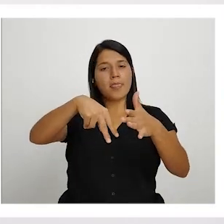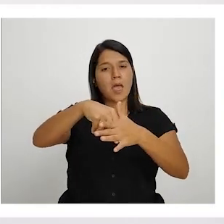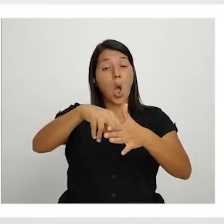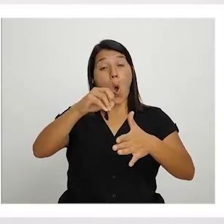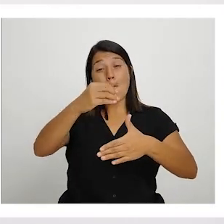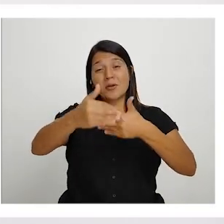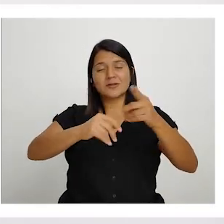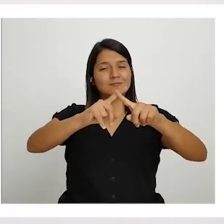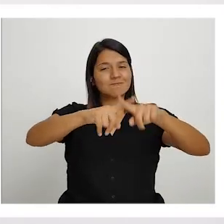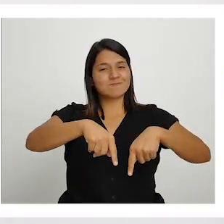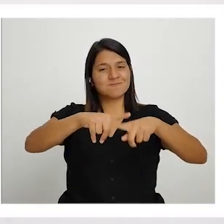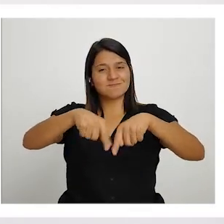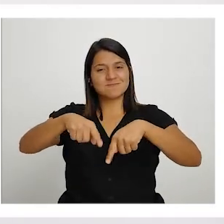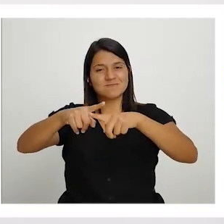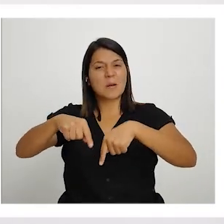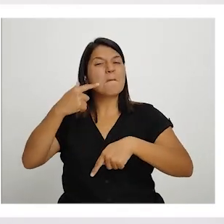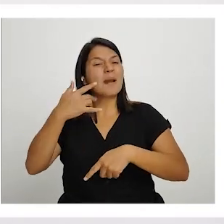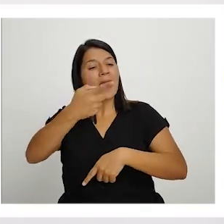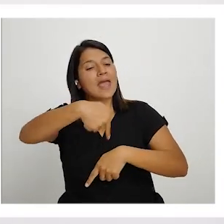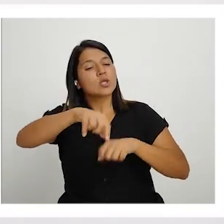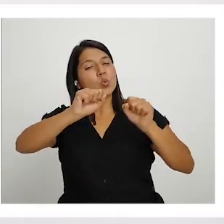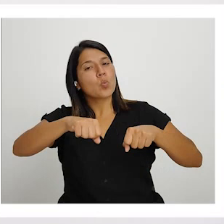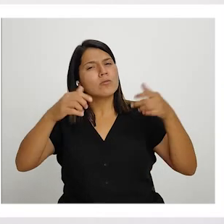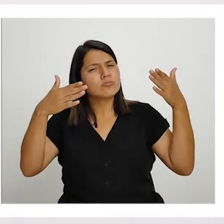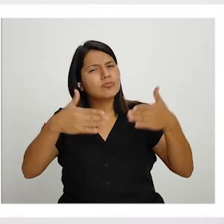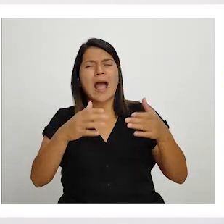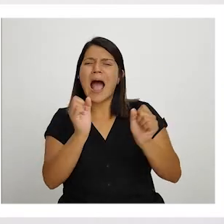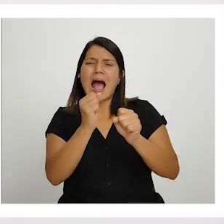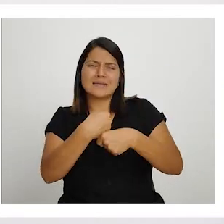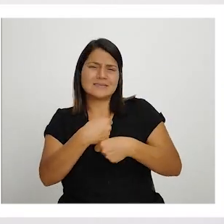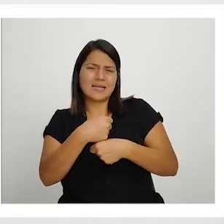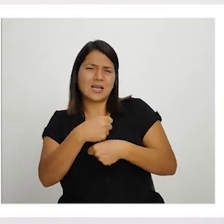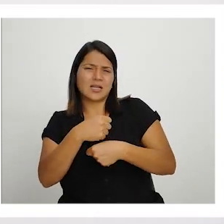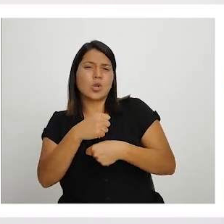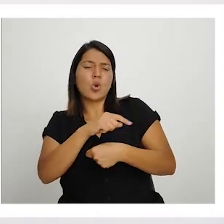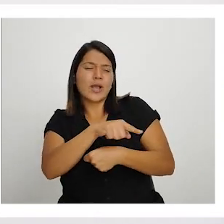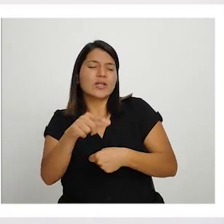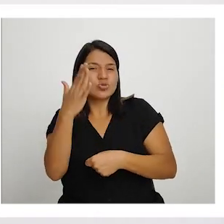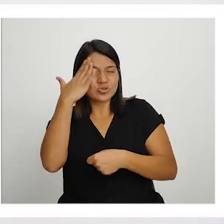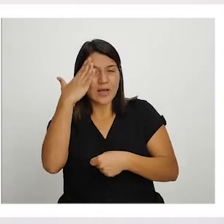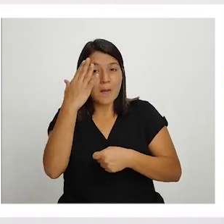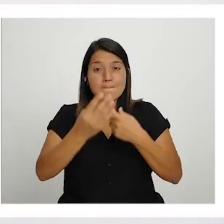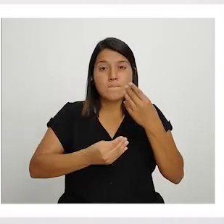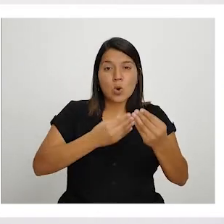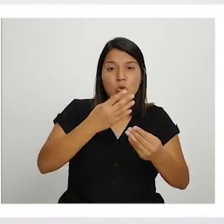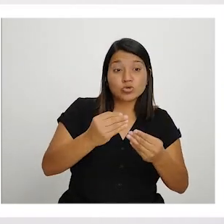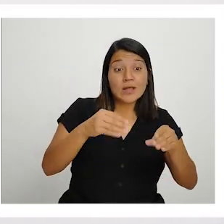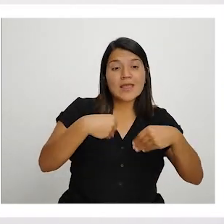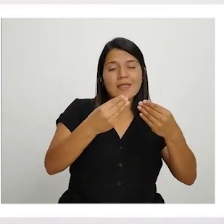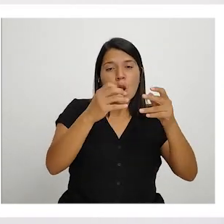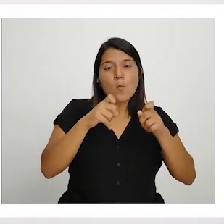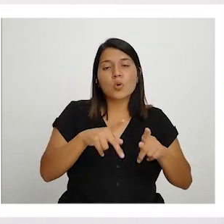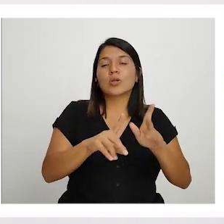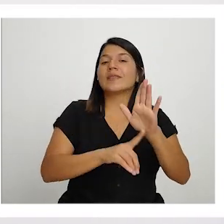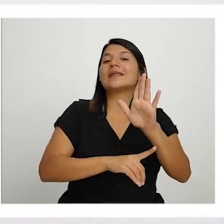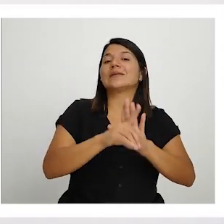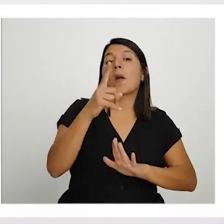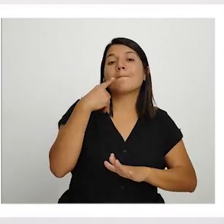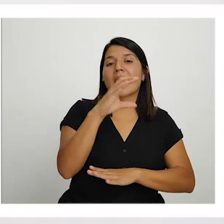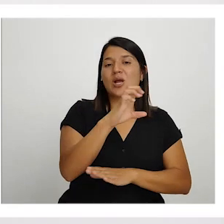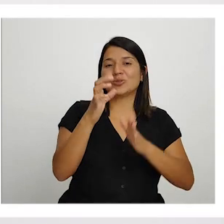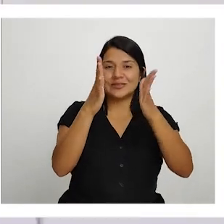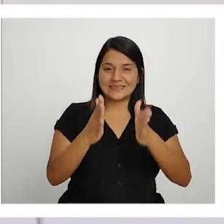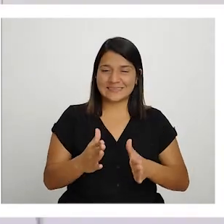sobre ellos. ¿Para qué? Para que ellos se dediquen a hacer lo que saben, producir y vender y generar oportunidades de desarrollo para los